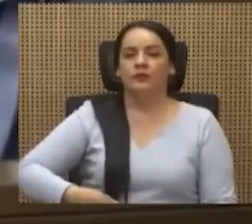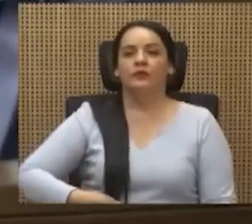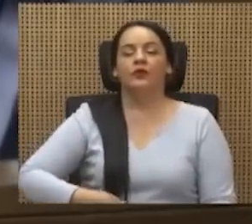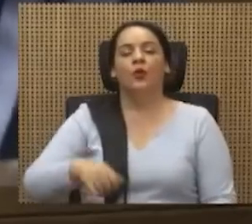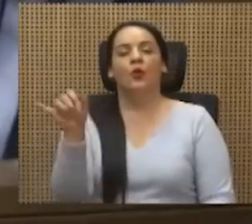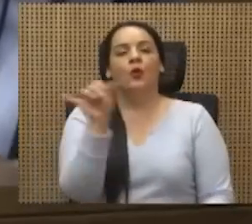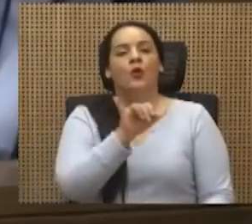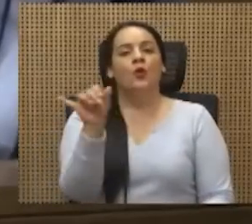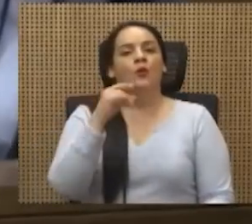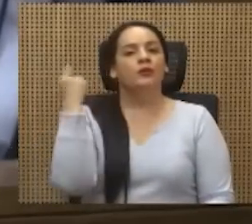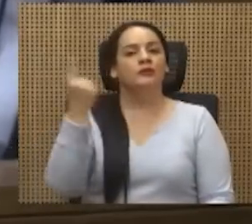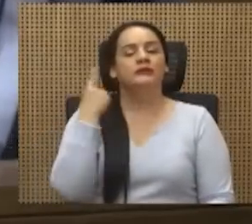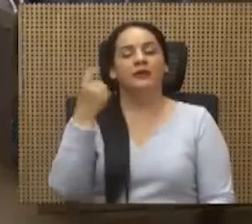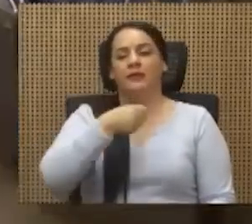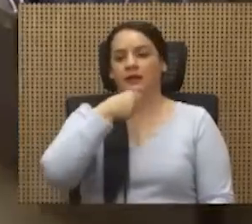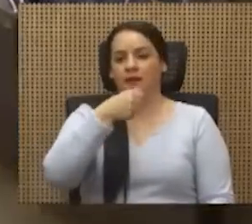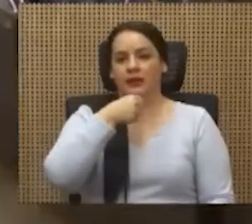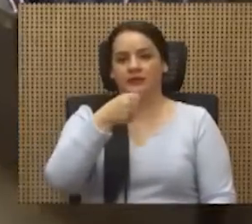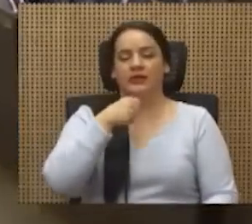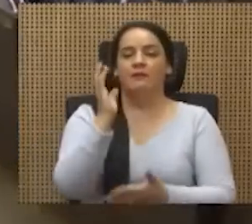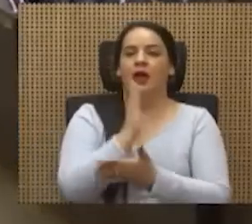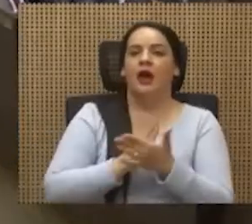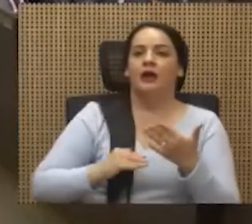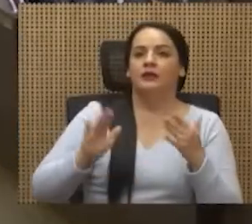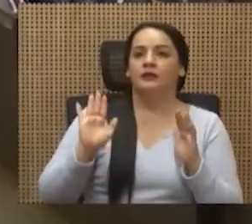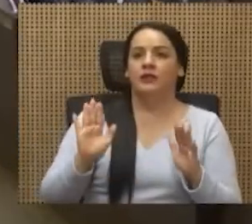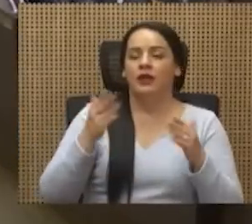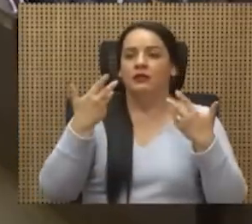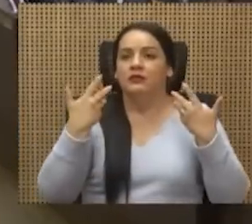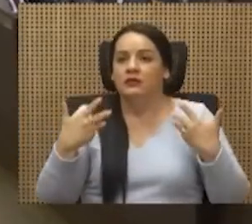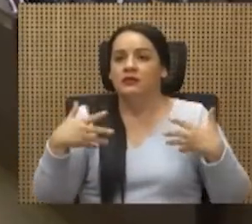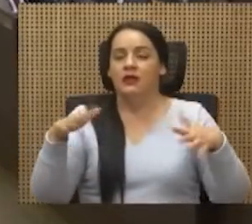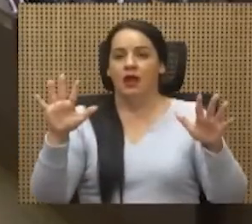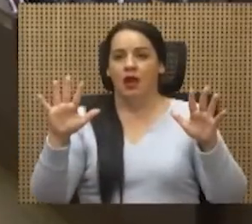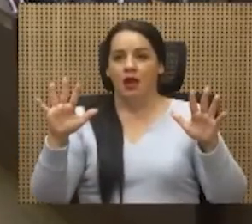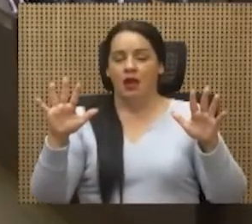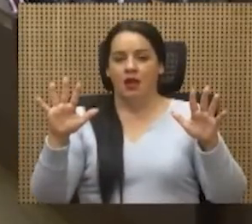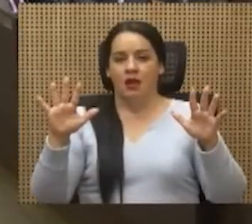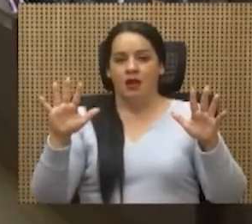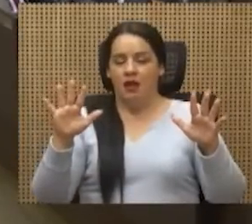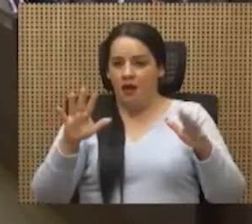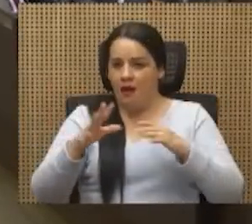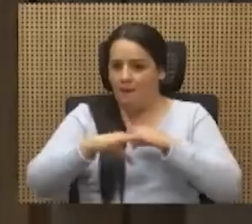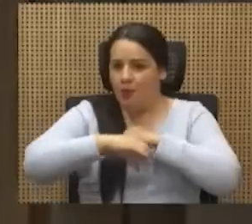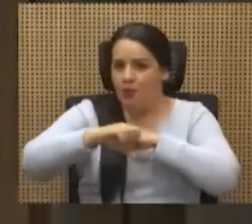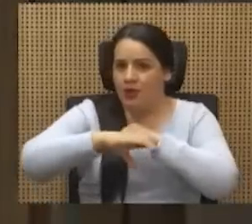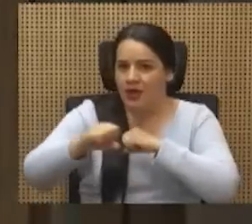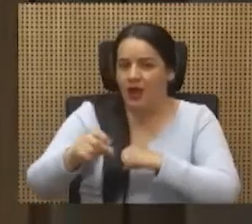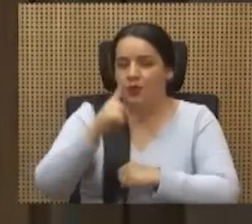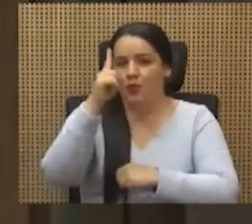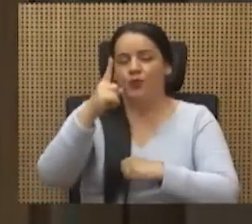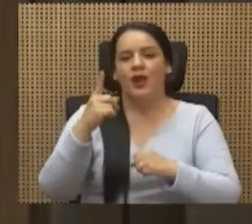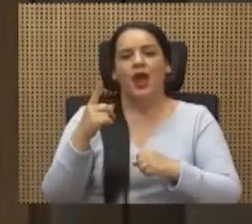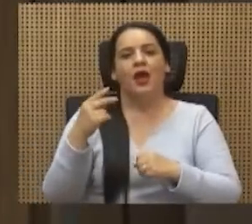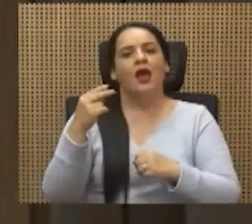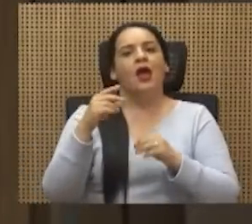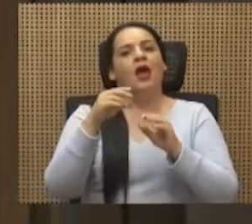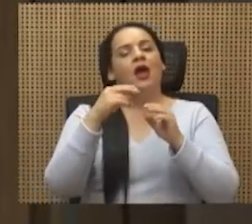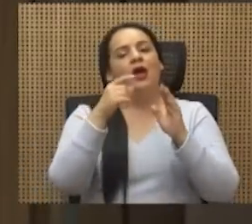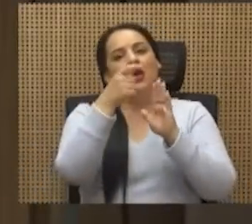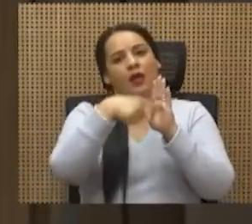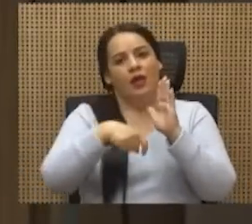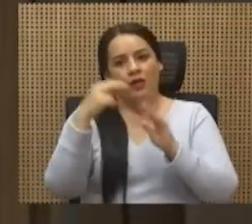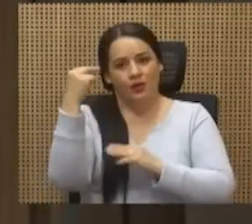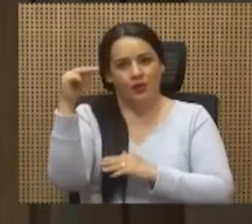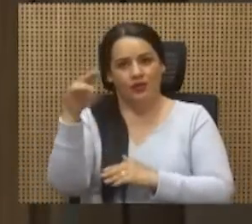como siempre la prensa parcializada ya publicaron una nota vea que ágiles son para hacer eso diciendo Cisneros